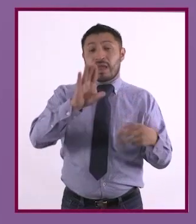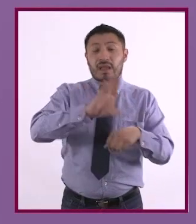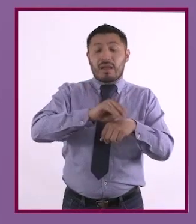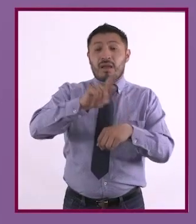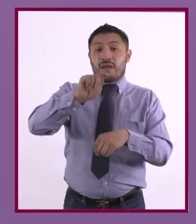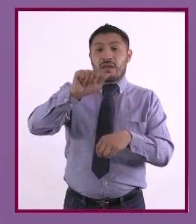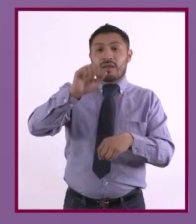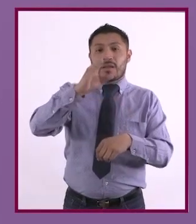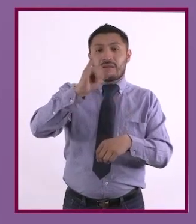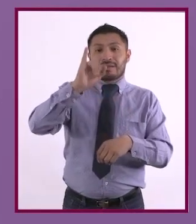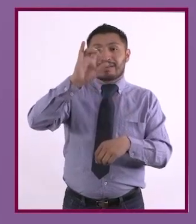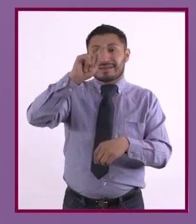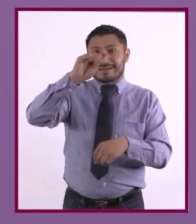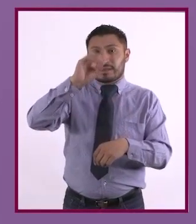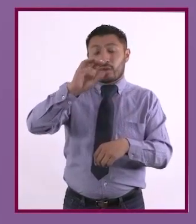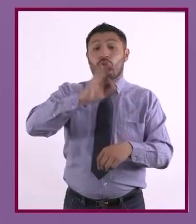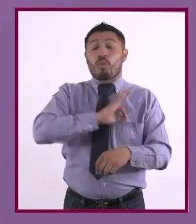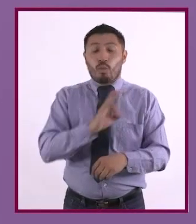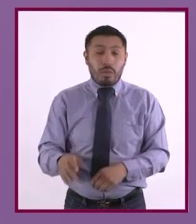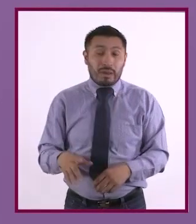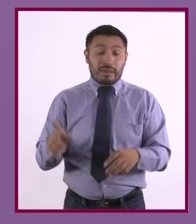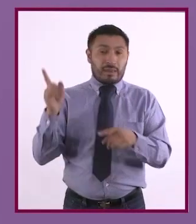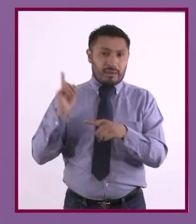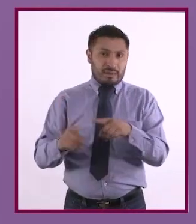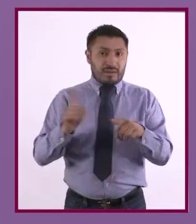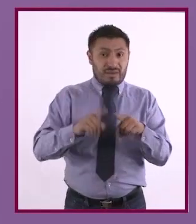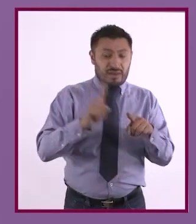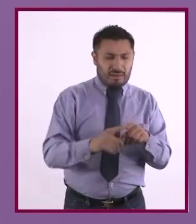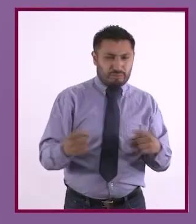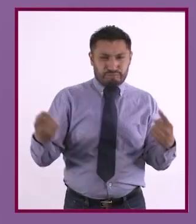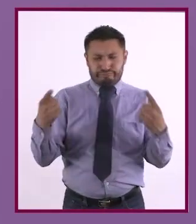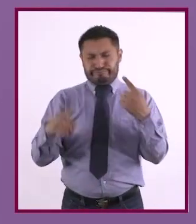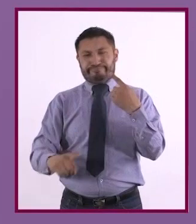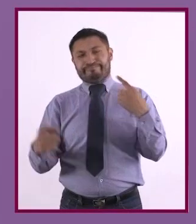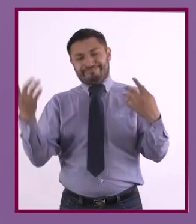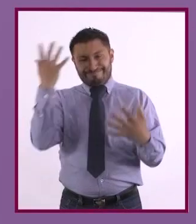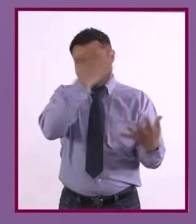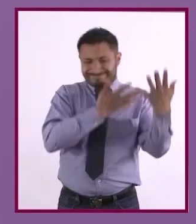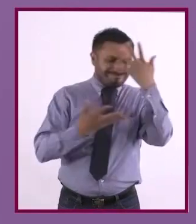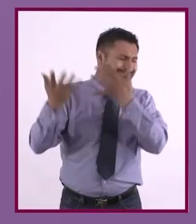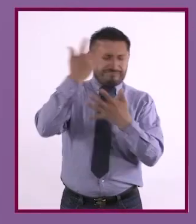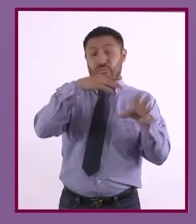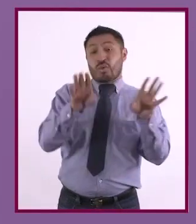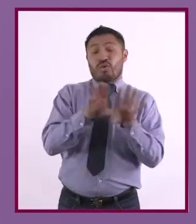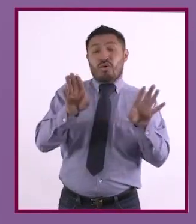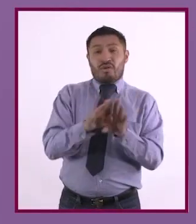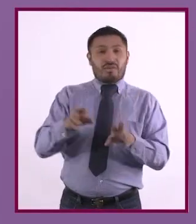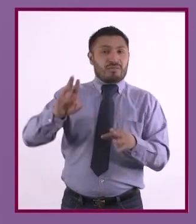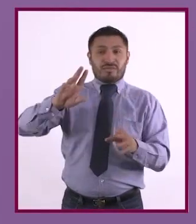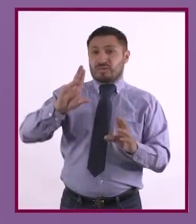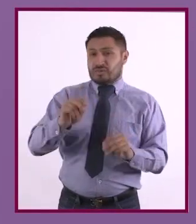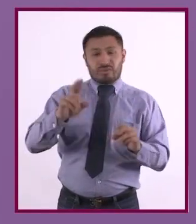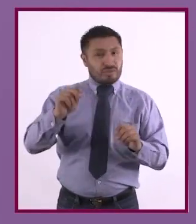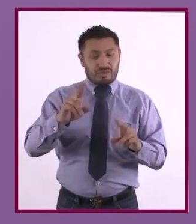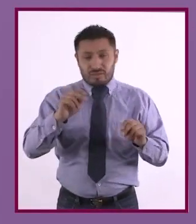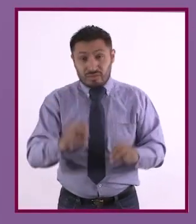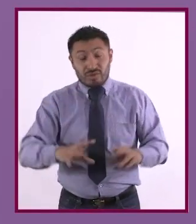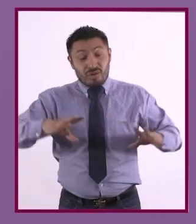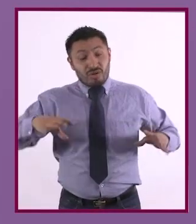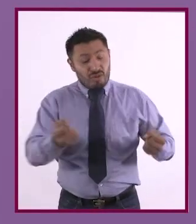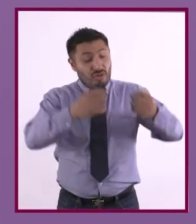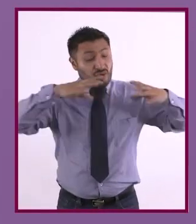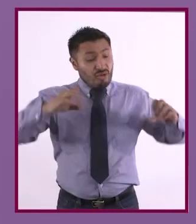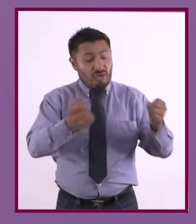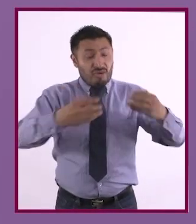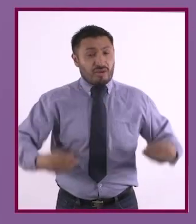a muchas malinterpretaciones durante los procedimientos médicos, haciendo creer la sospecha de que no se está haciendo lo posible para salvar